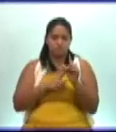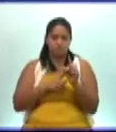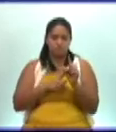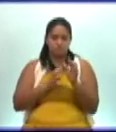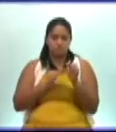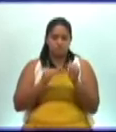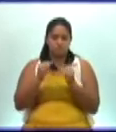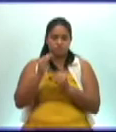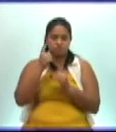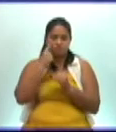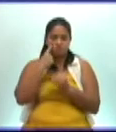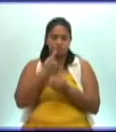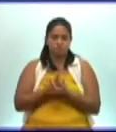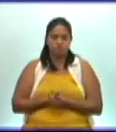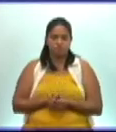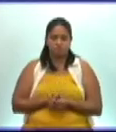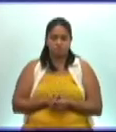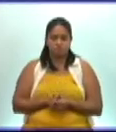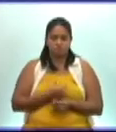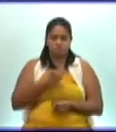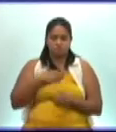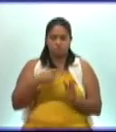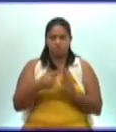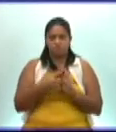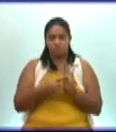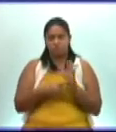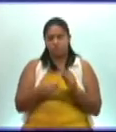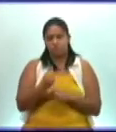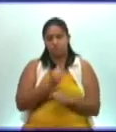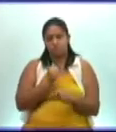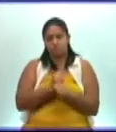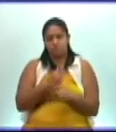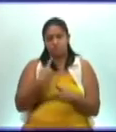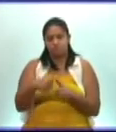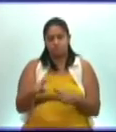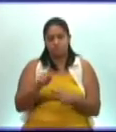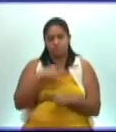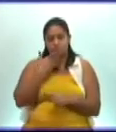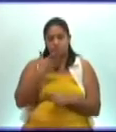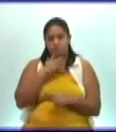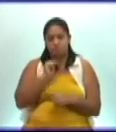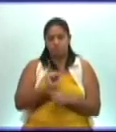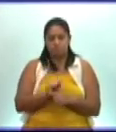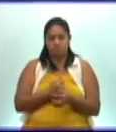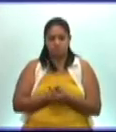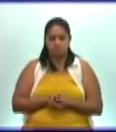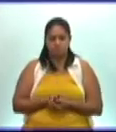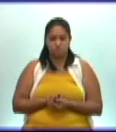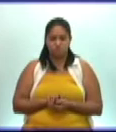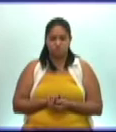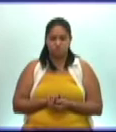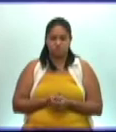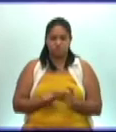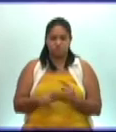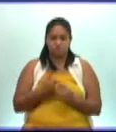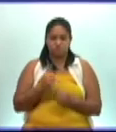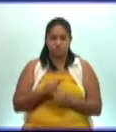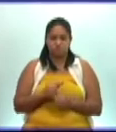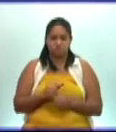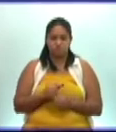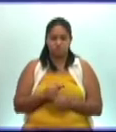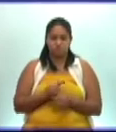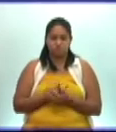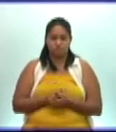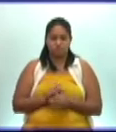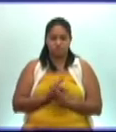máximo. No tenemos elementos para utilizar esta otra expresión. Y por tanto, entonces, con las habilidades